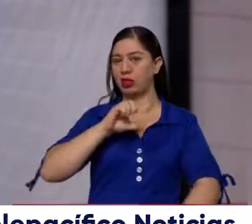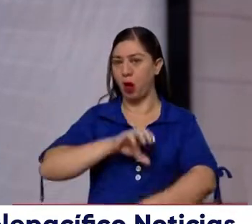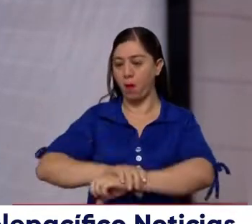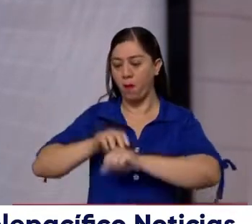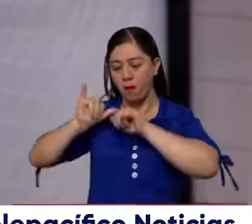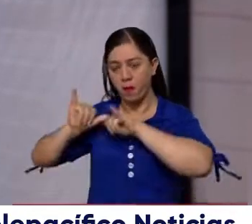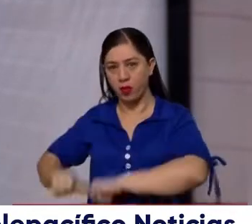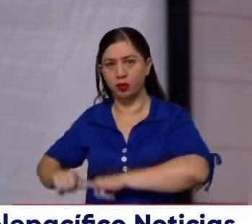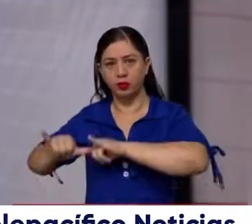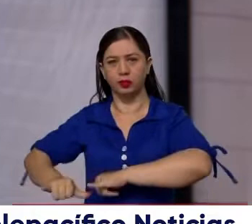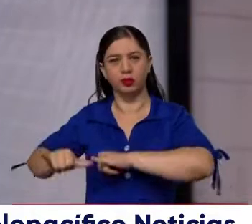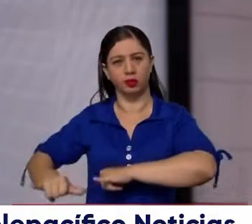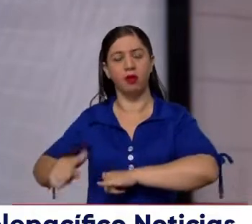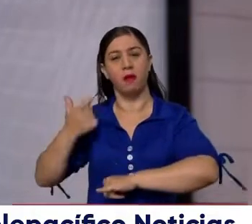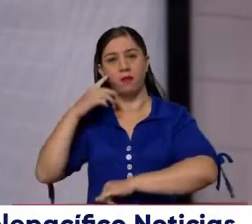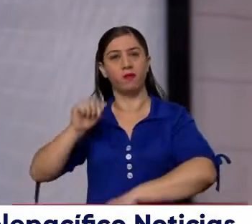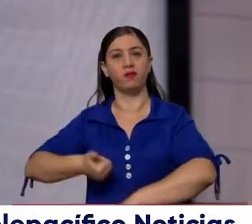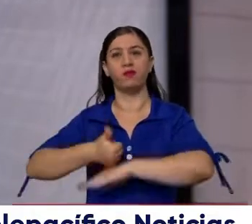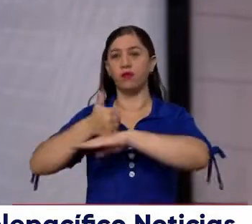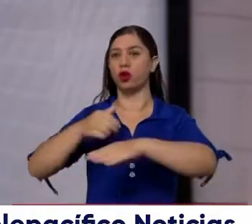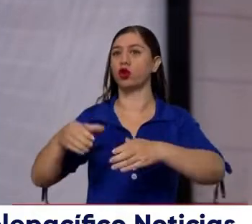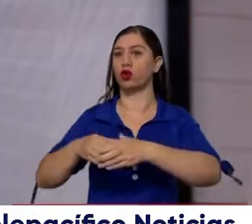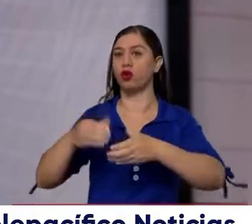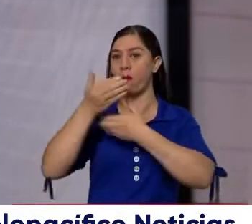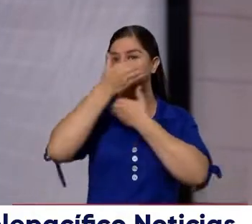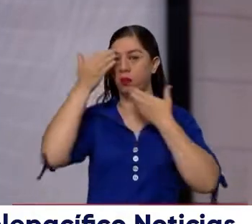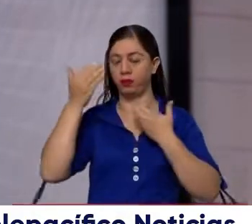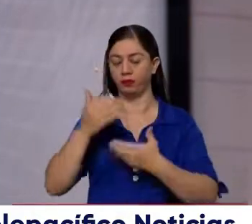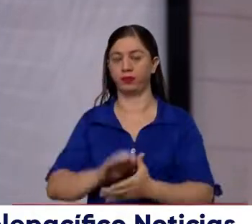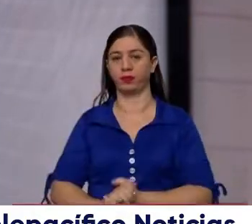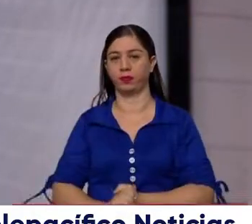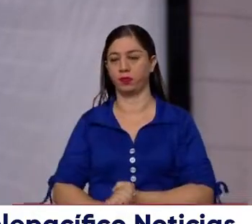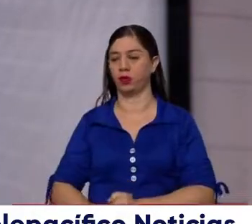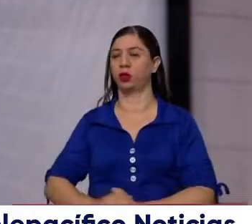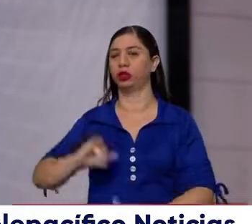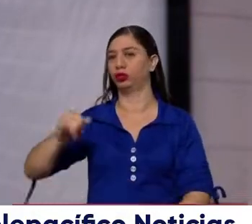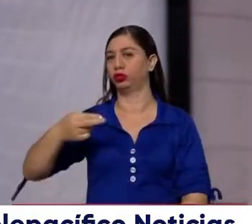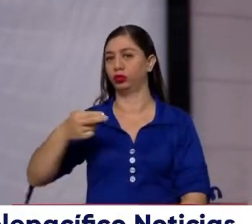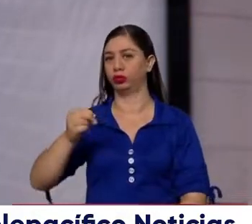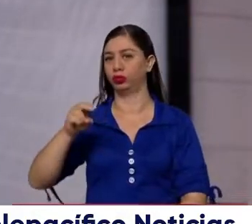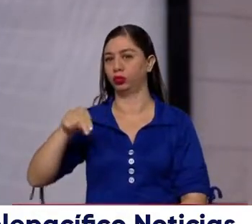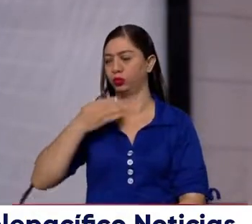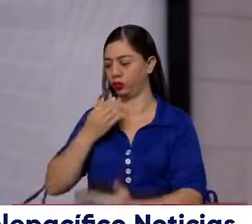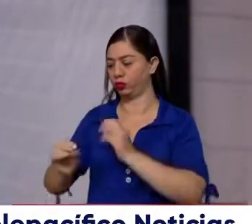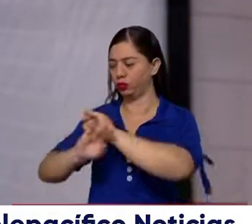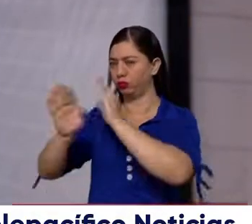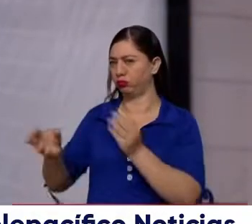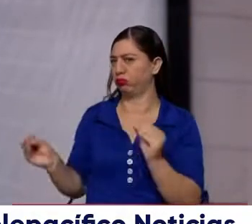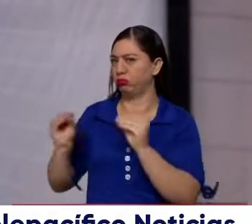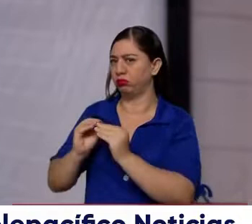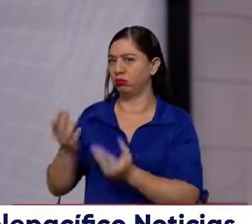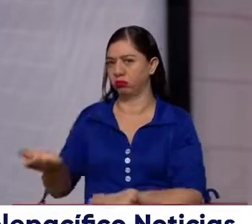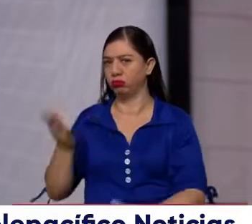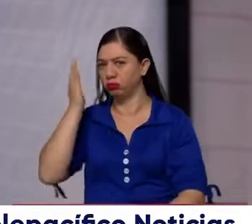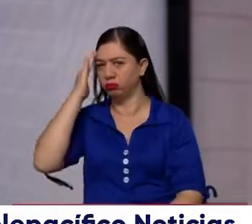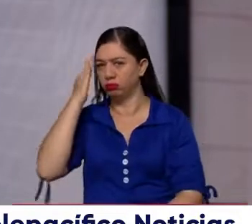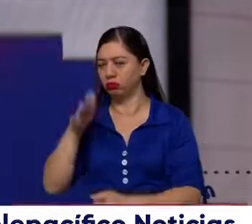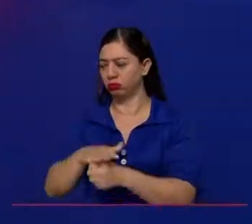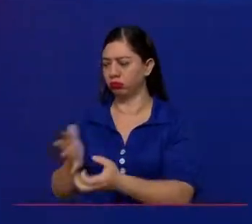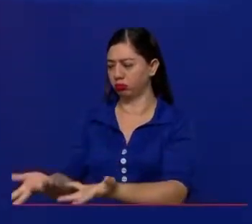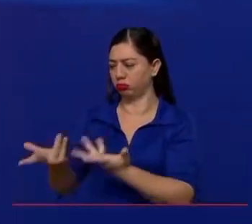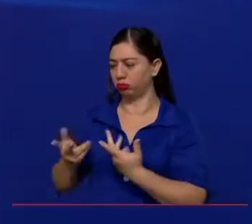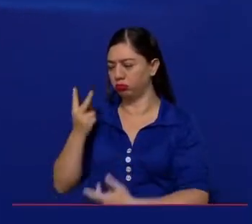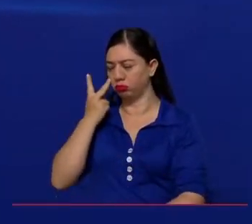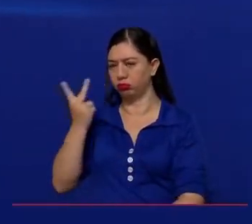donde fue capturado el presunto cabecilla de un grupo armado ilegal john jairo estudio muy buenos días que más se sabe del caso lo escuchamos